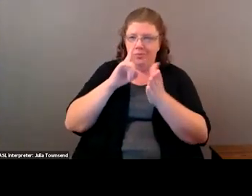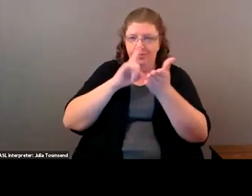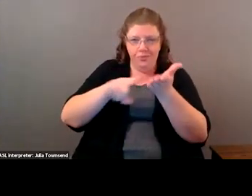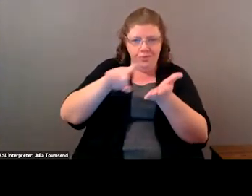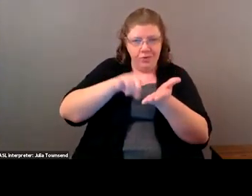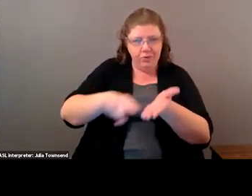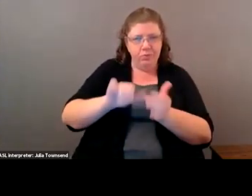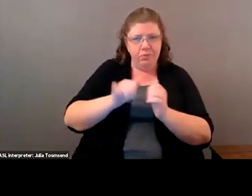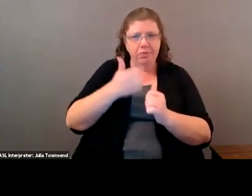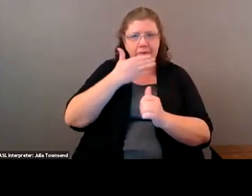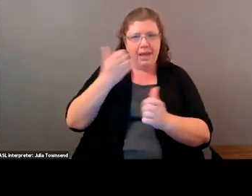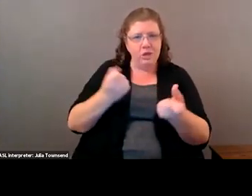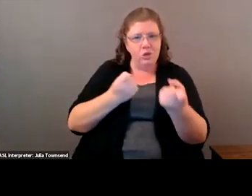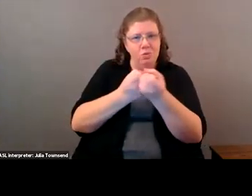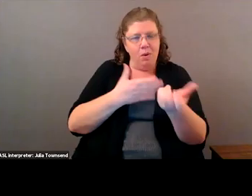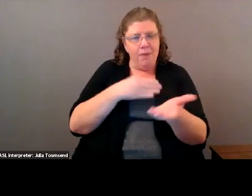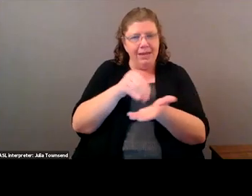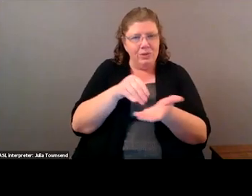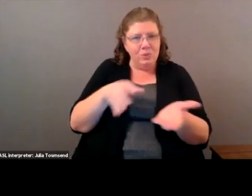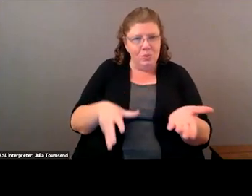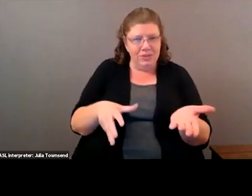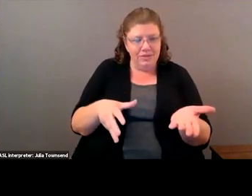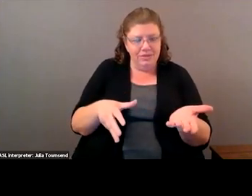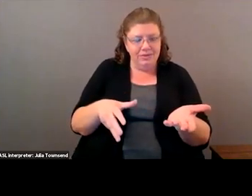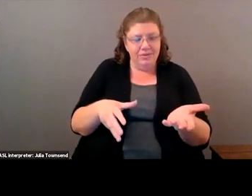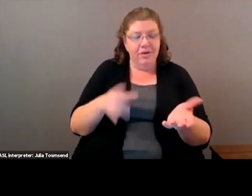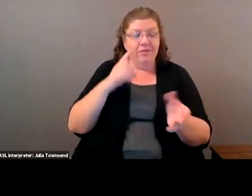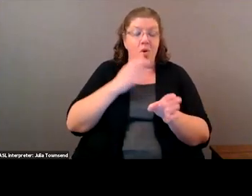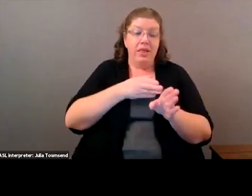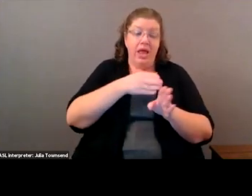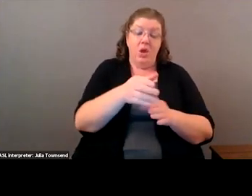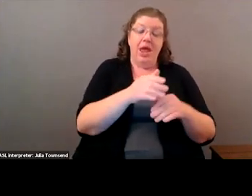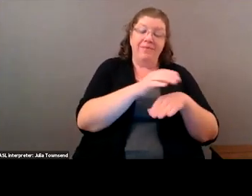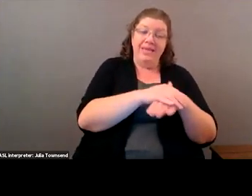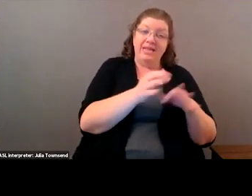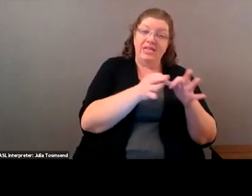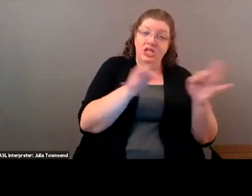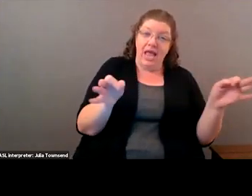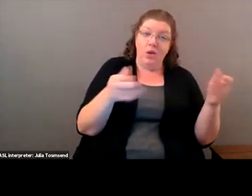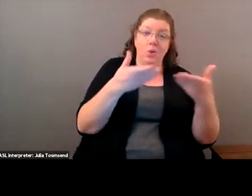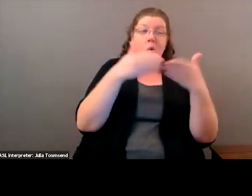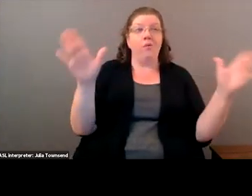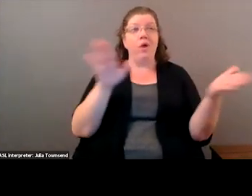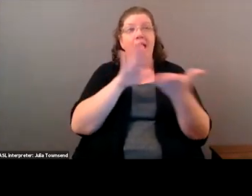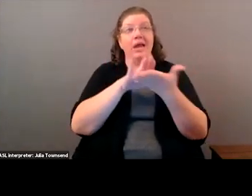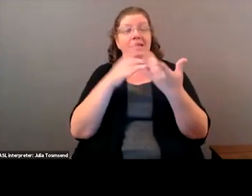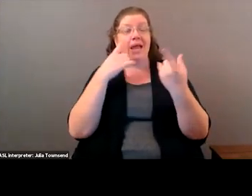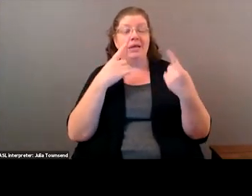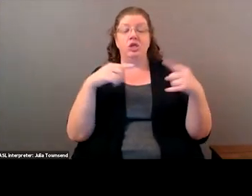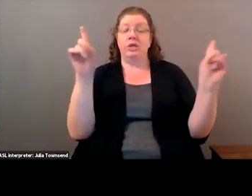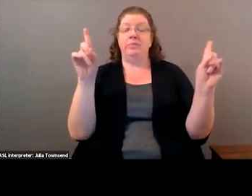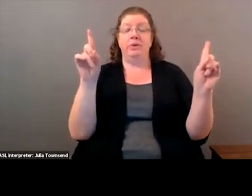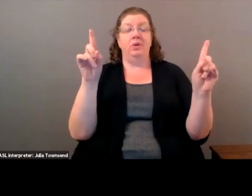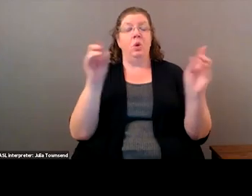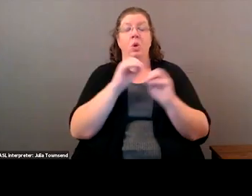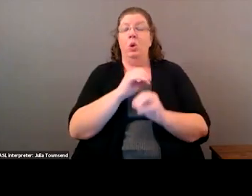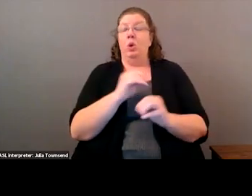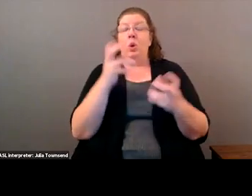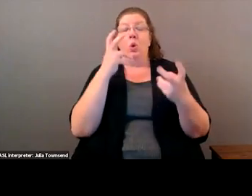atención a las investigaciones sobre cómo mejor apoyar a mis estudiantes en el área del inglés y del rendimiento